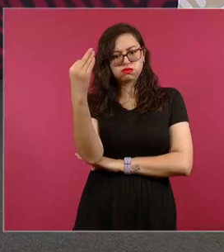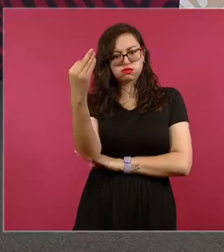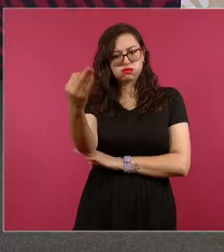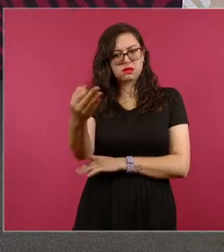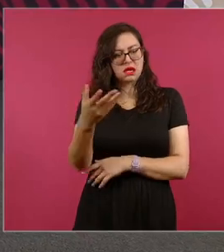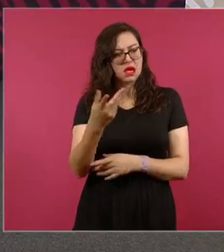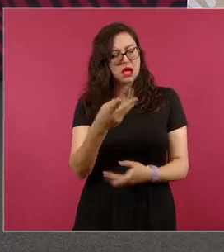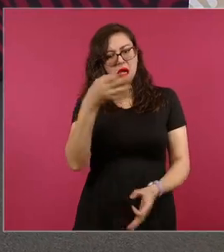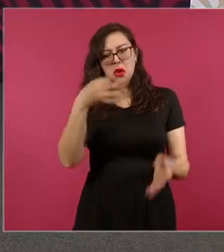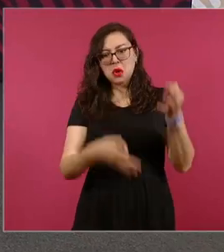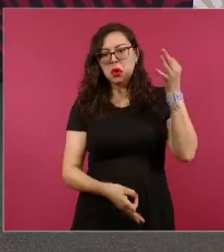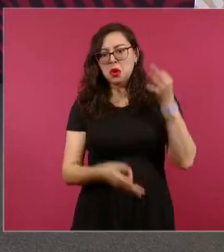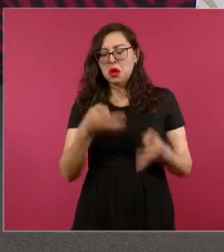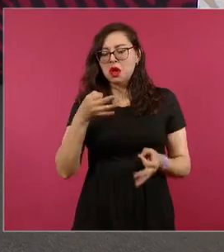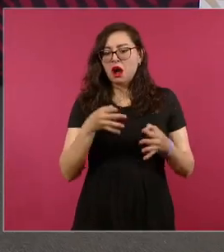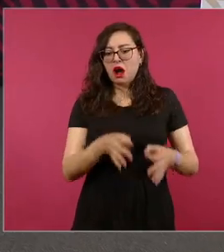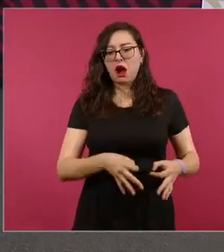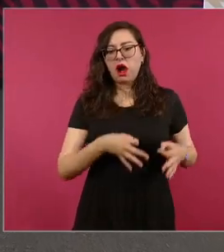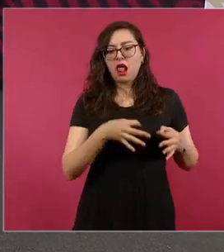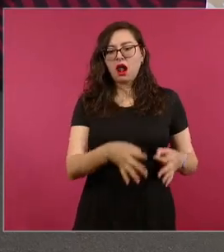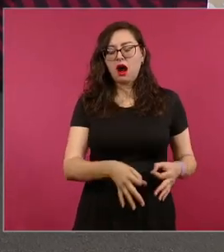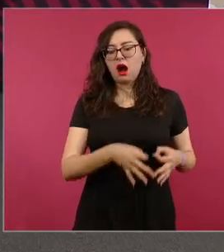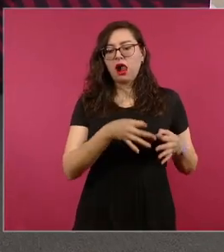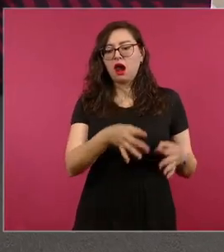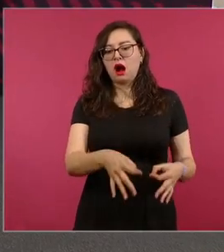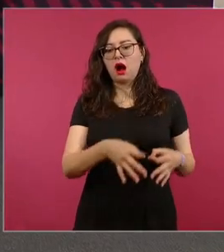resuelven en Estados Unidos.